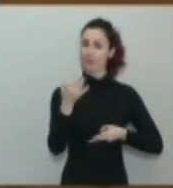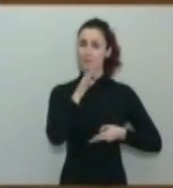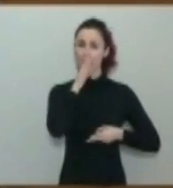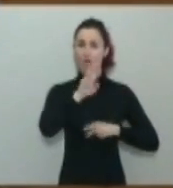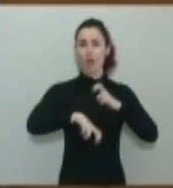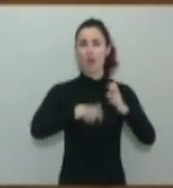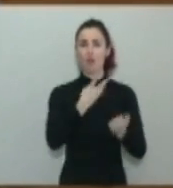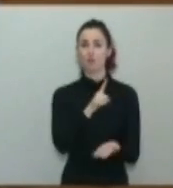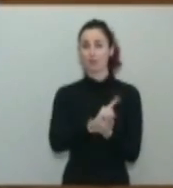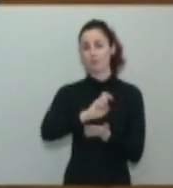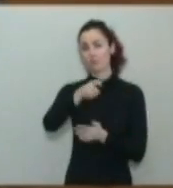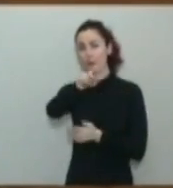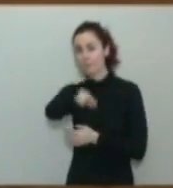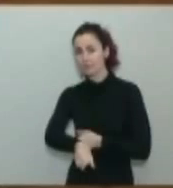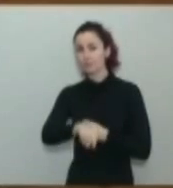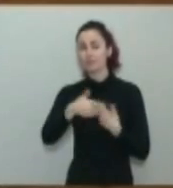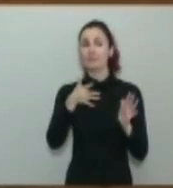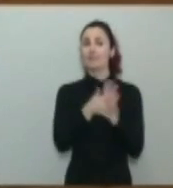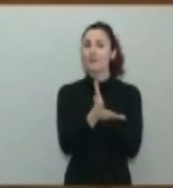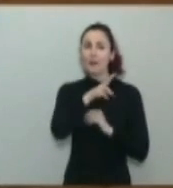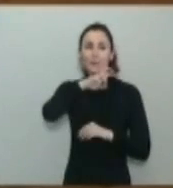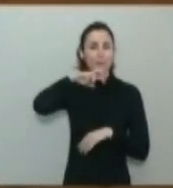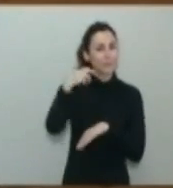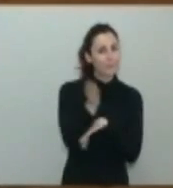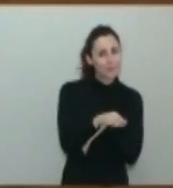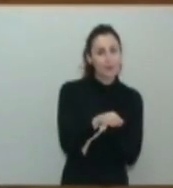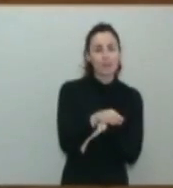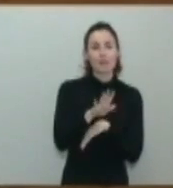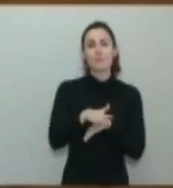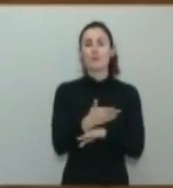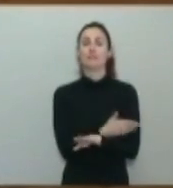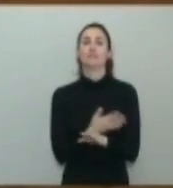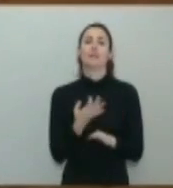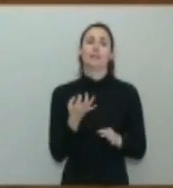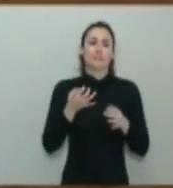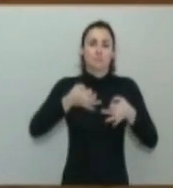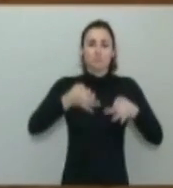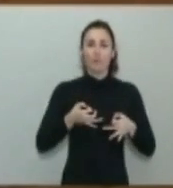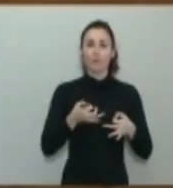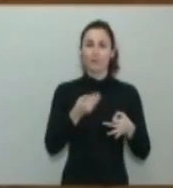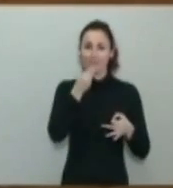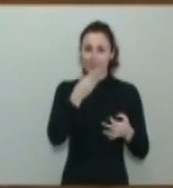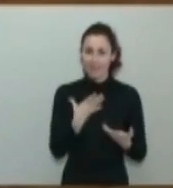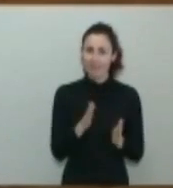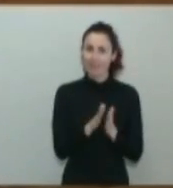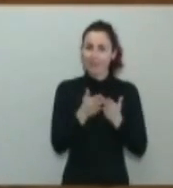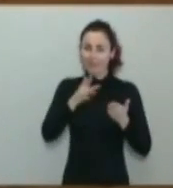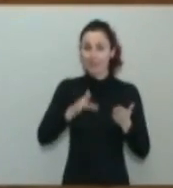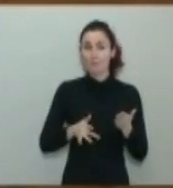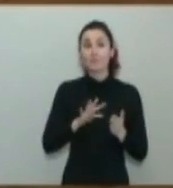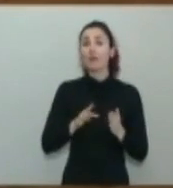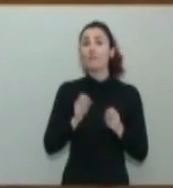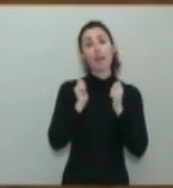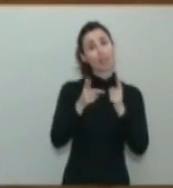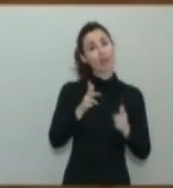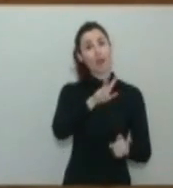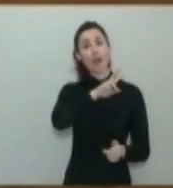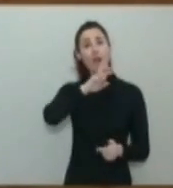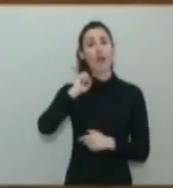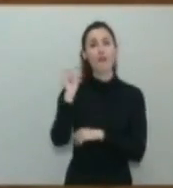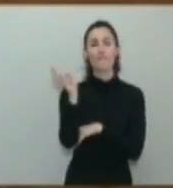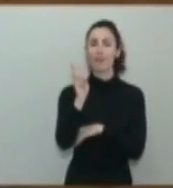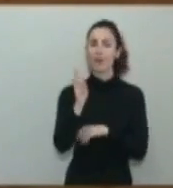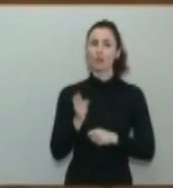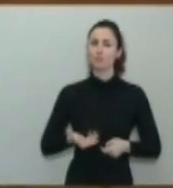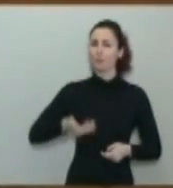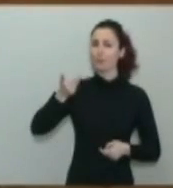su reutilización por otros y, por tanto, deben de cuidar y preservar en su estado original, permite inculcar determinados valores tan